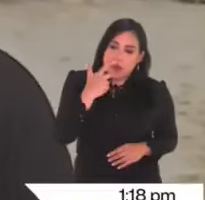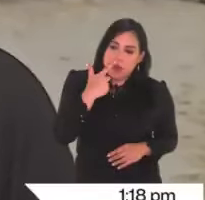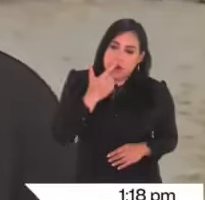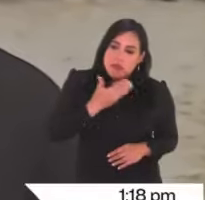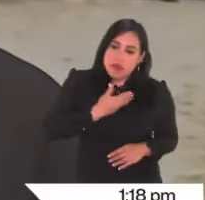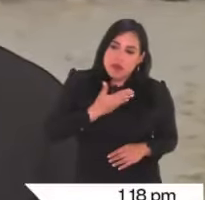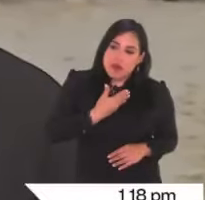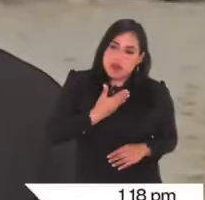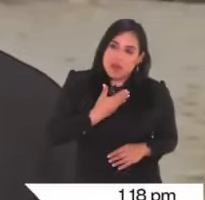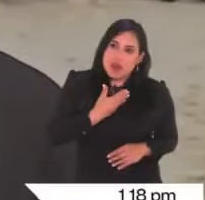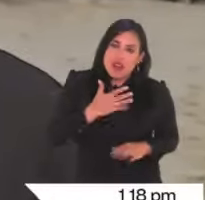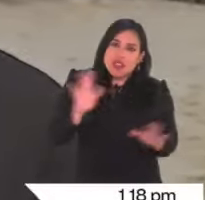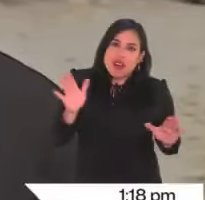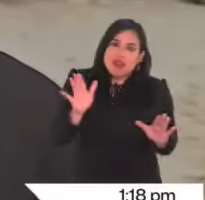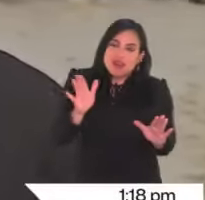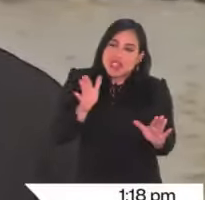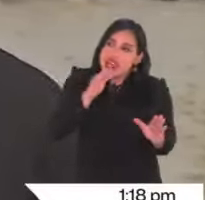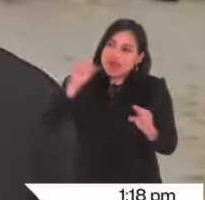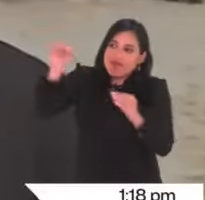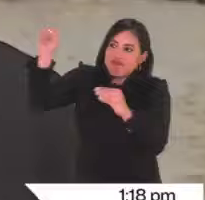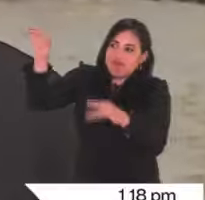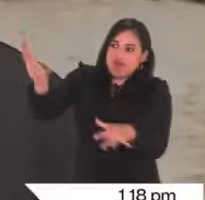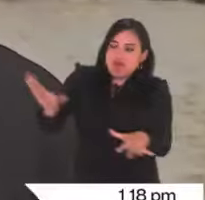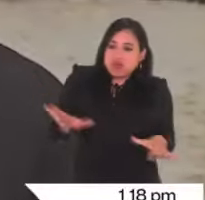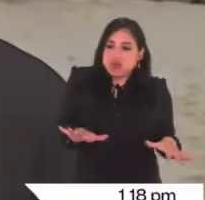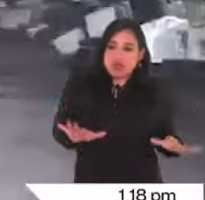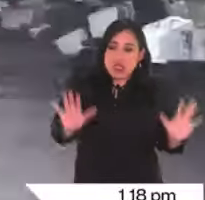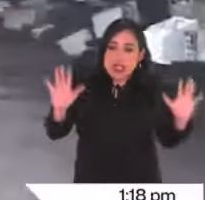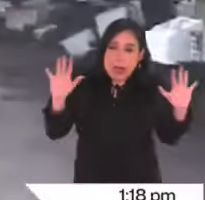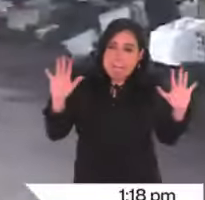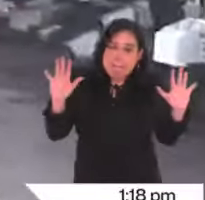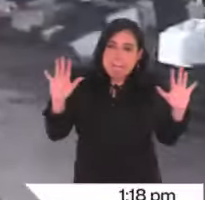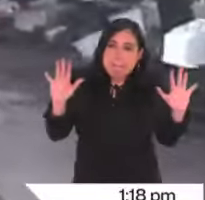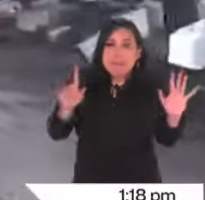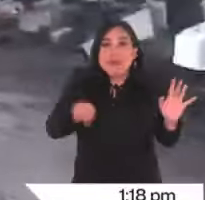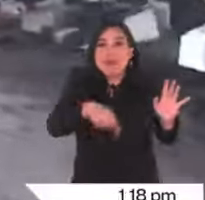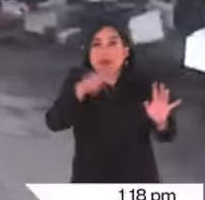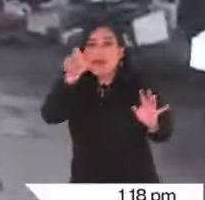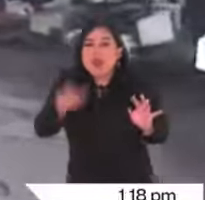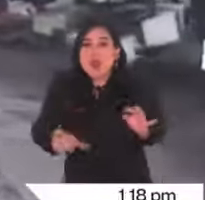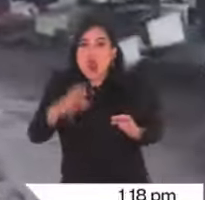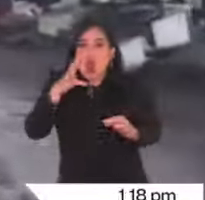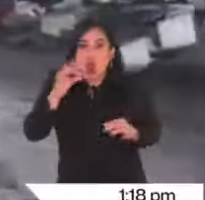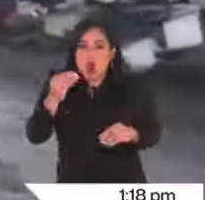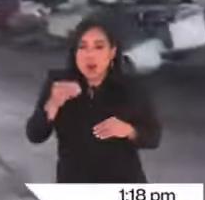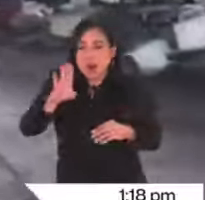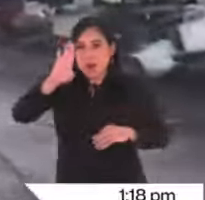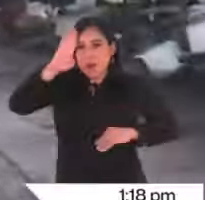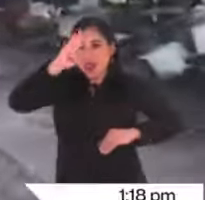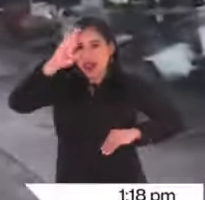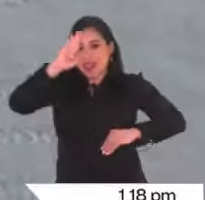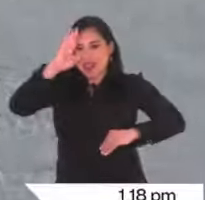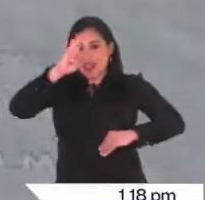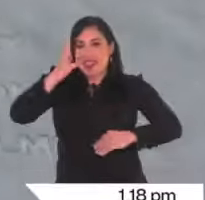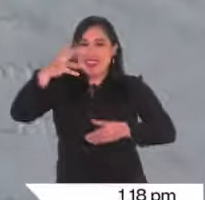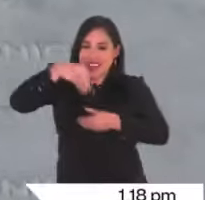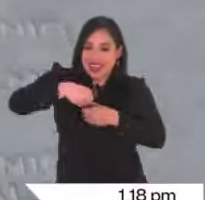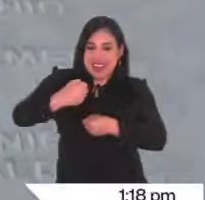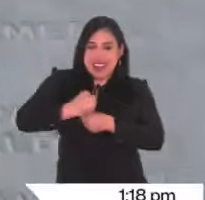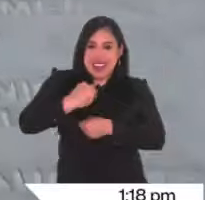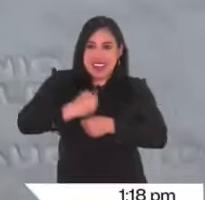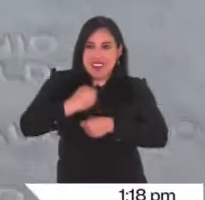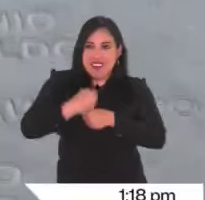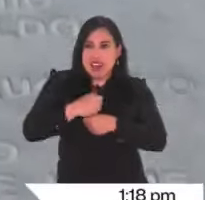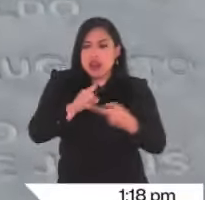nosotros cuando salimos ya el agua estaba, nos tenía todos rodeados. Gilberto Millán era patrullero de la policía de Armero. Él y